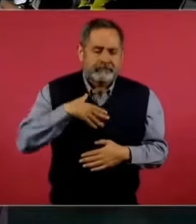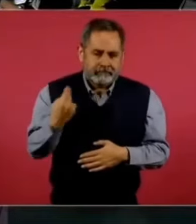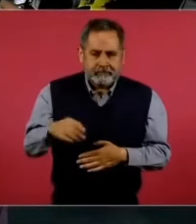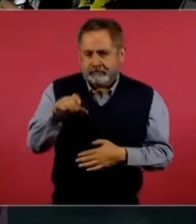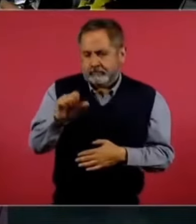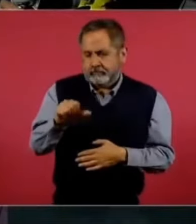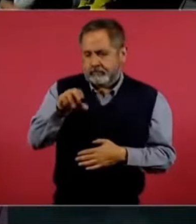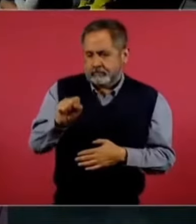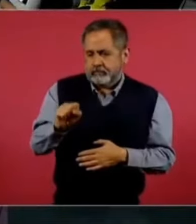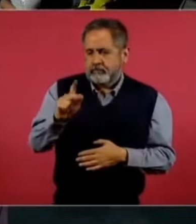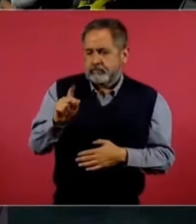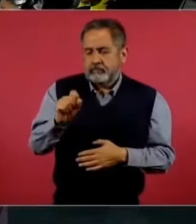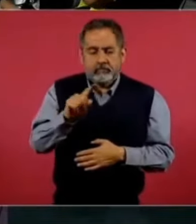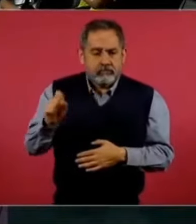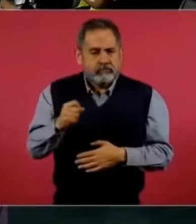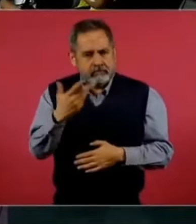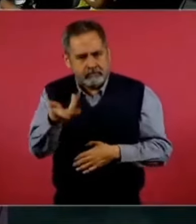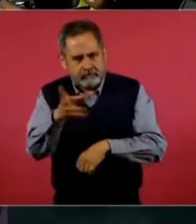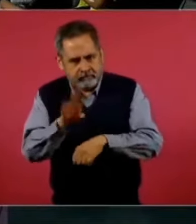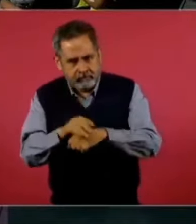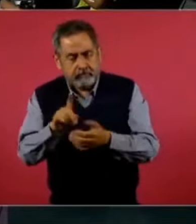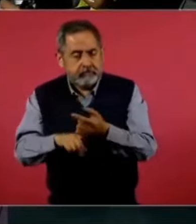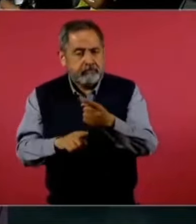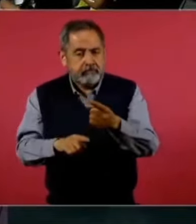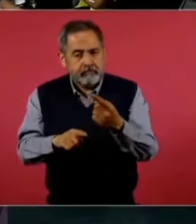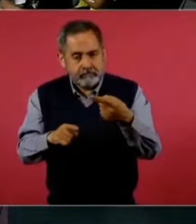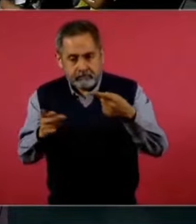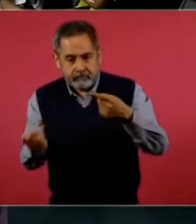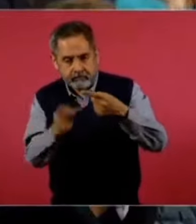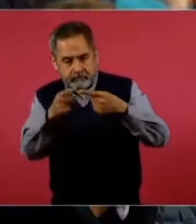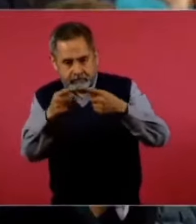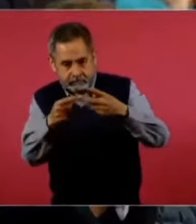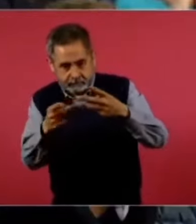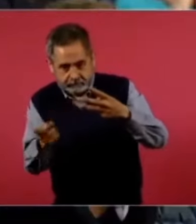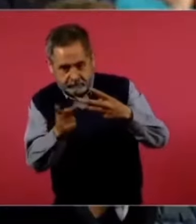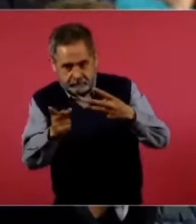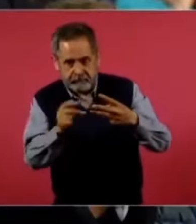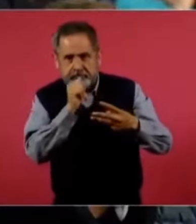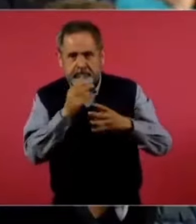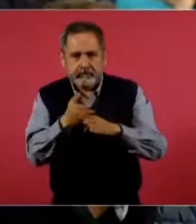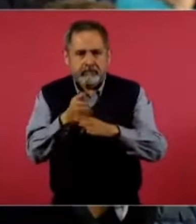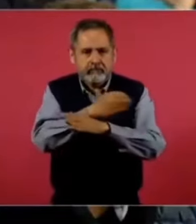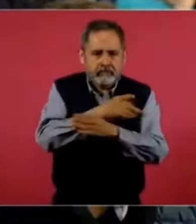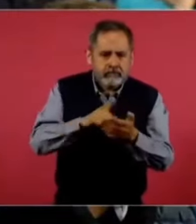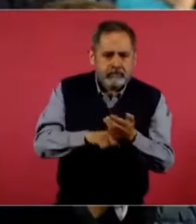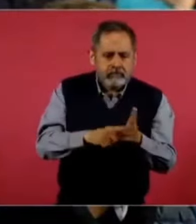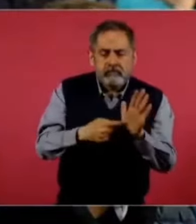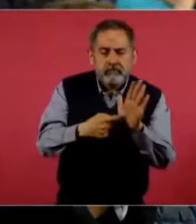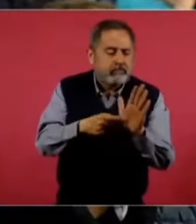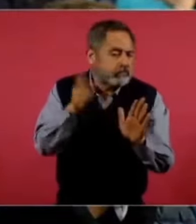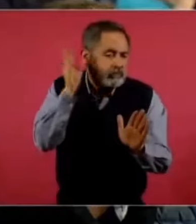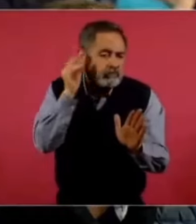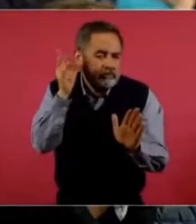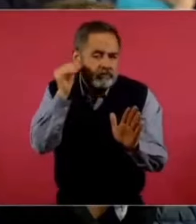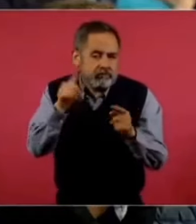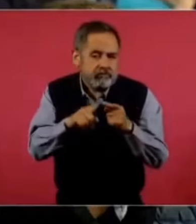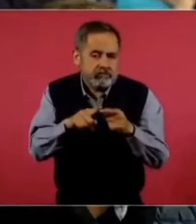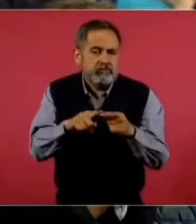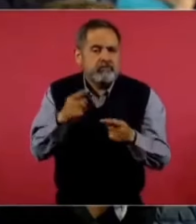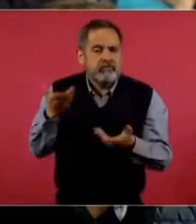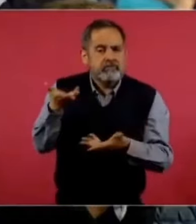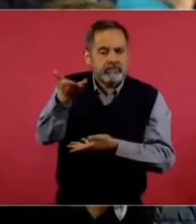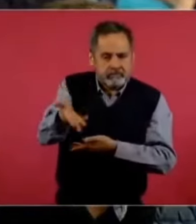Pozos. Si me permite, antes de formular mis preguntas, presentar un audio, un dato y una